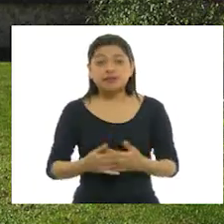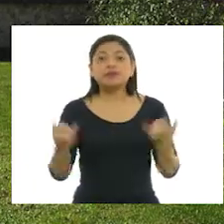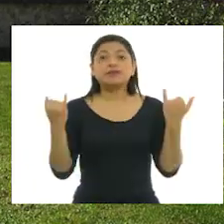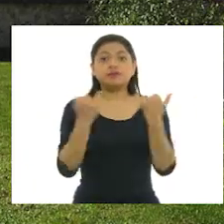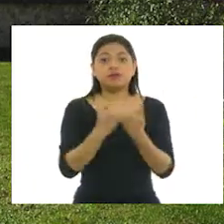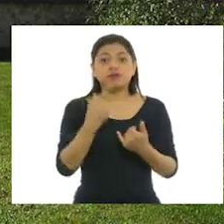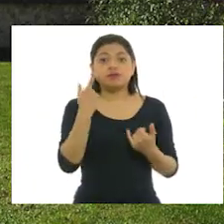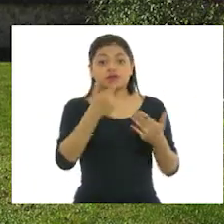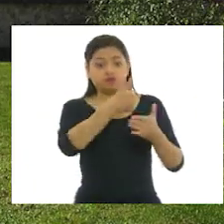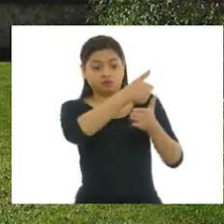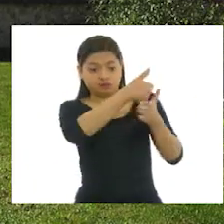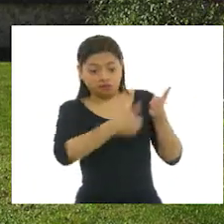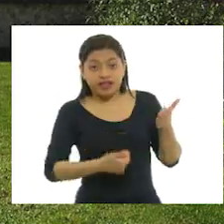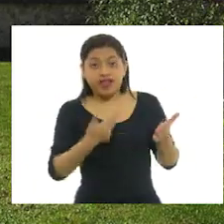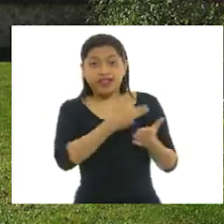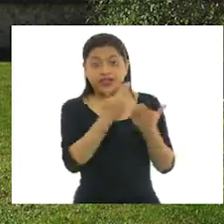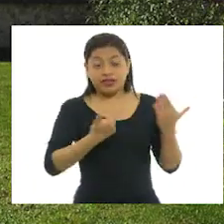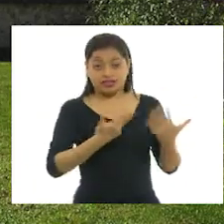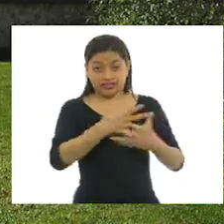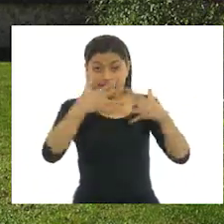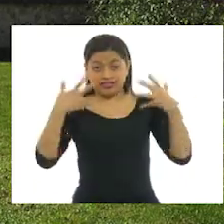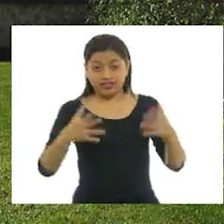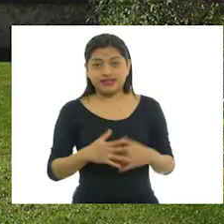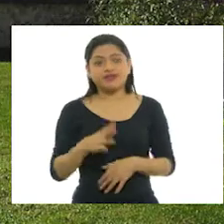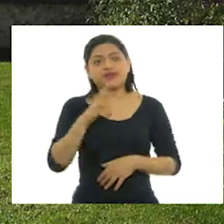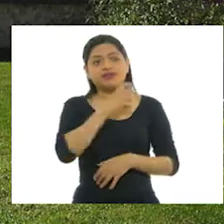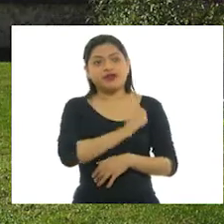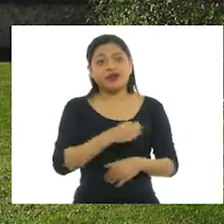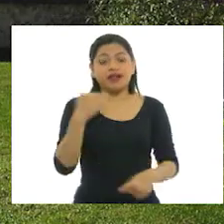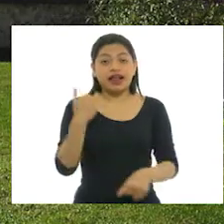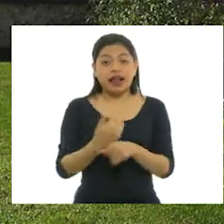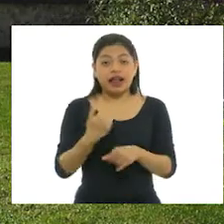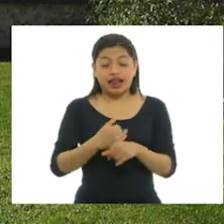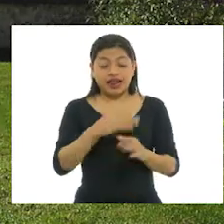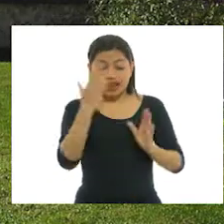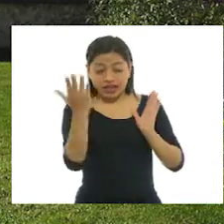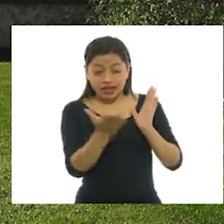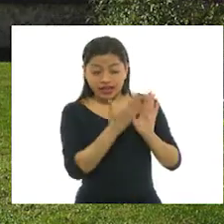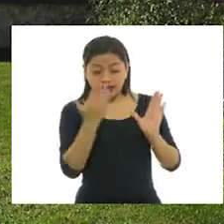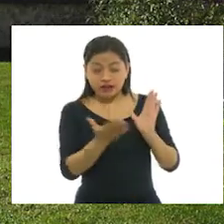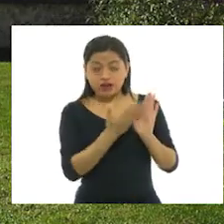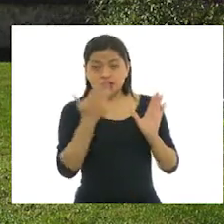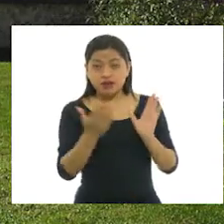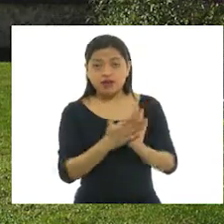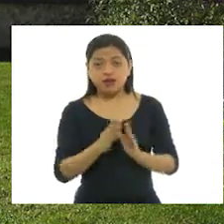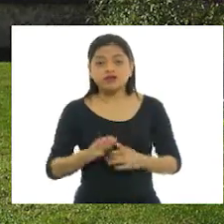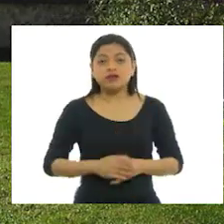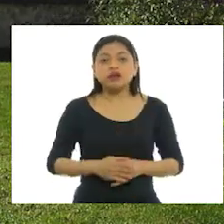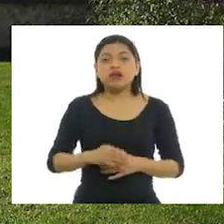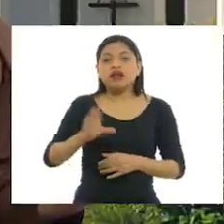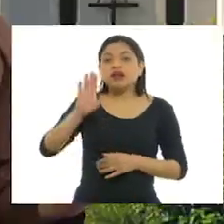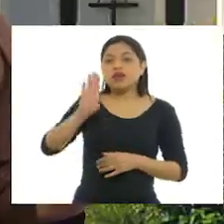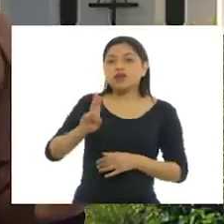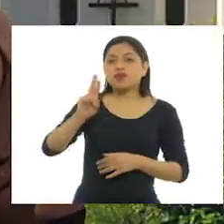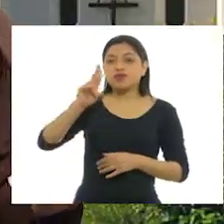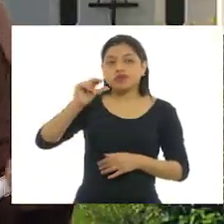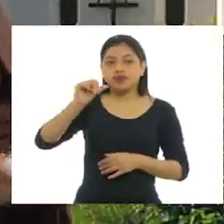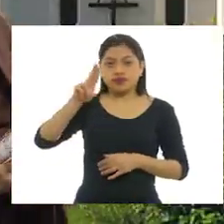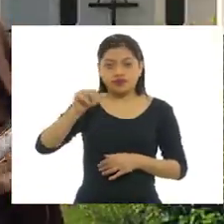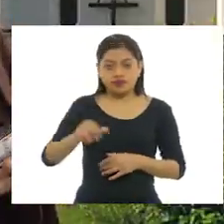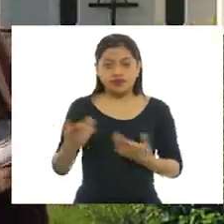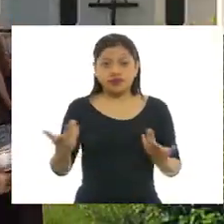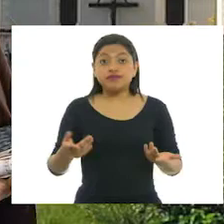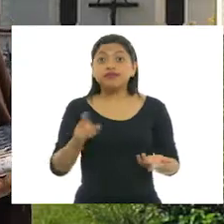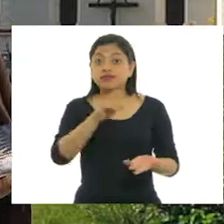página entera. ¡Me encantan! Pensamos titular a la compilación Carmina Burana. ¿Qué tal, eh?